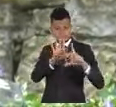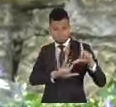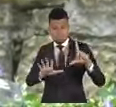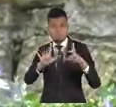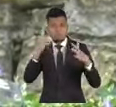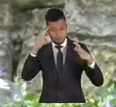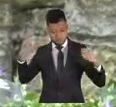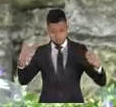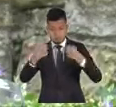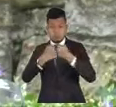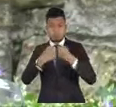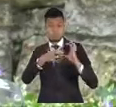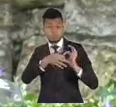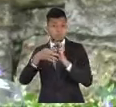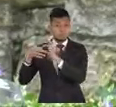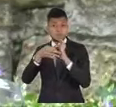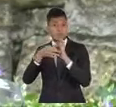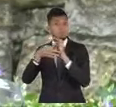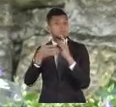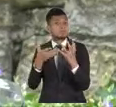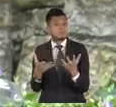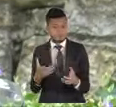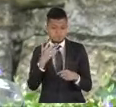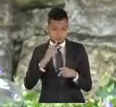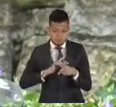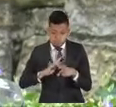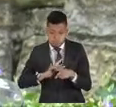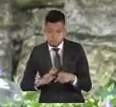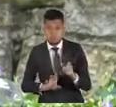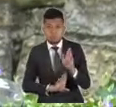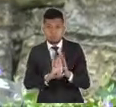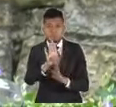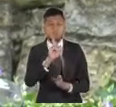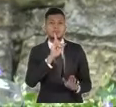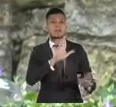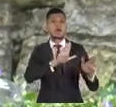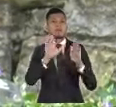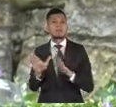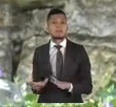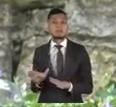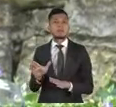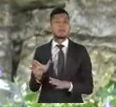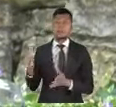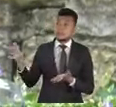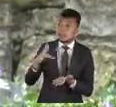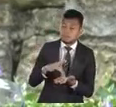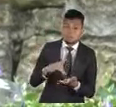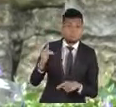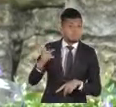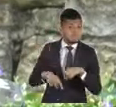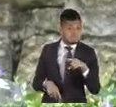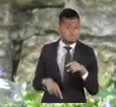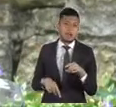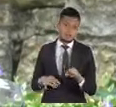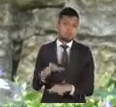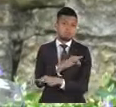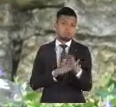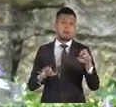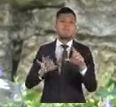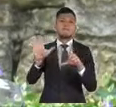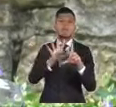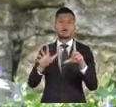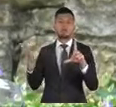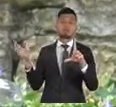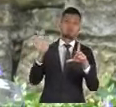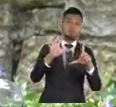que la alianza contará para su desarrollo e implementación y cuyos representantes hoy no nos pudieron acompañar de forma presencial, pero nos